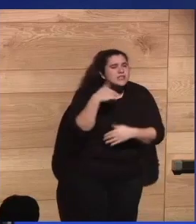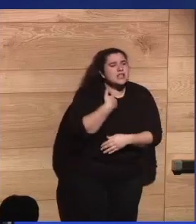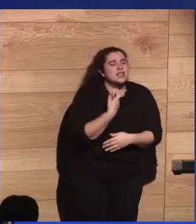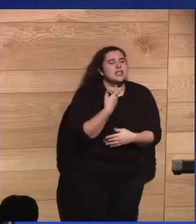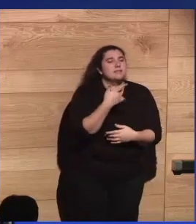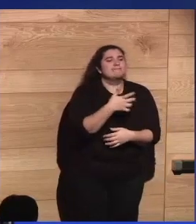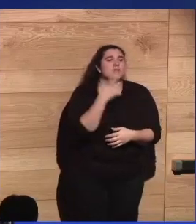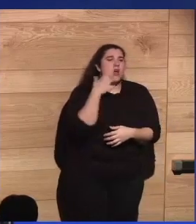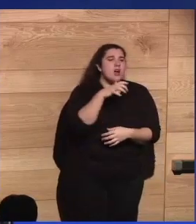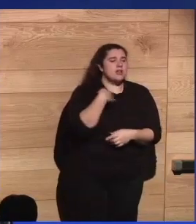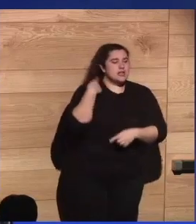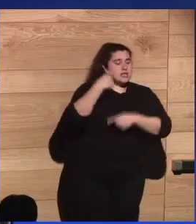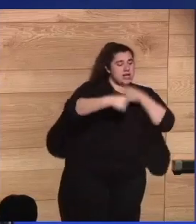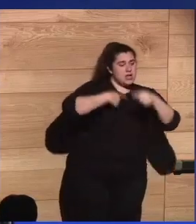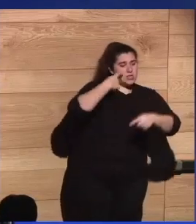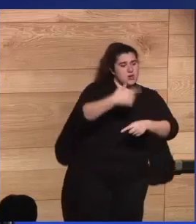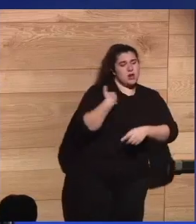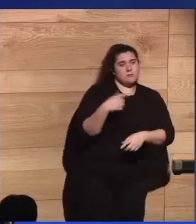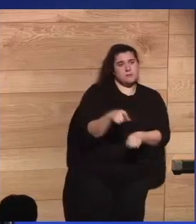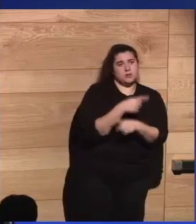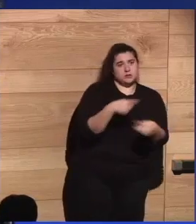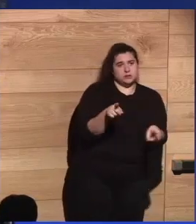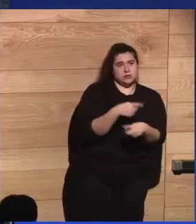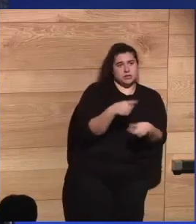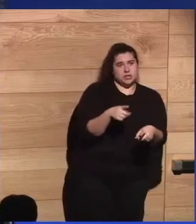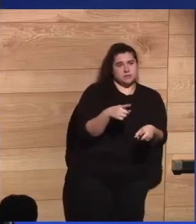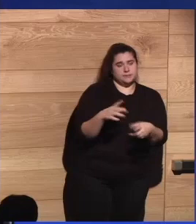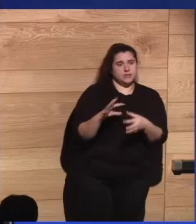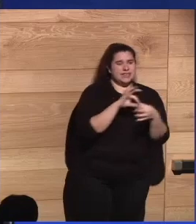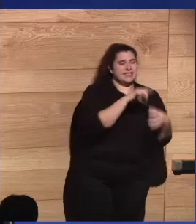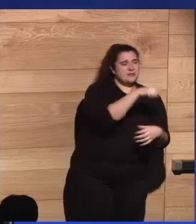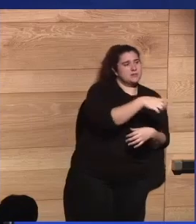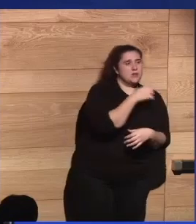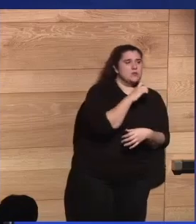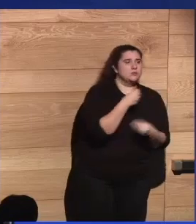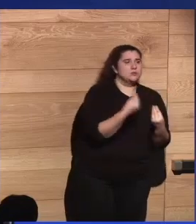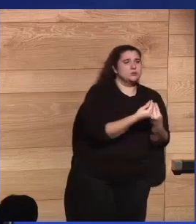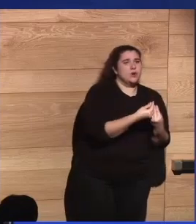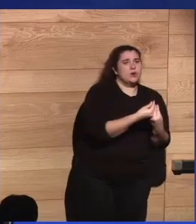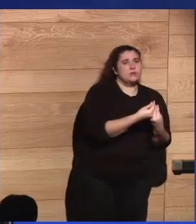autenticidad de contacto con una tradición musical con una vocación